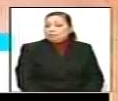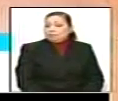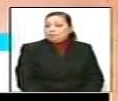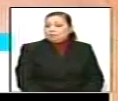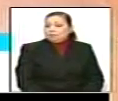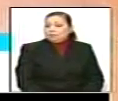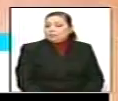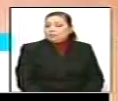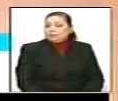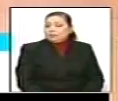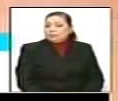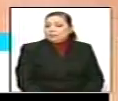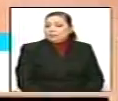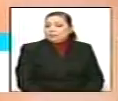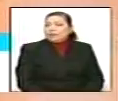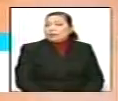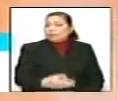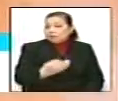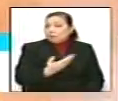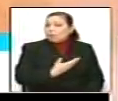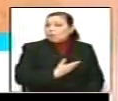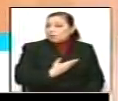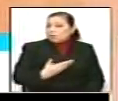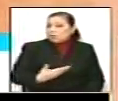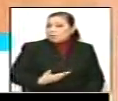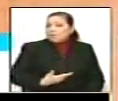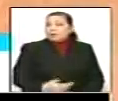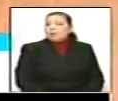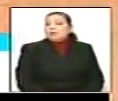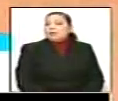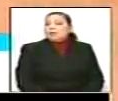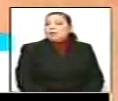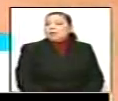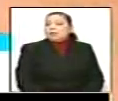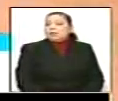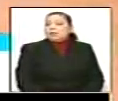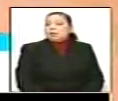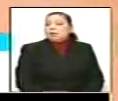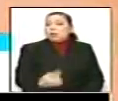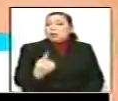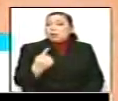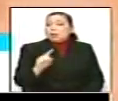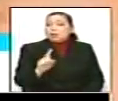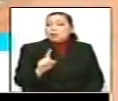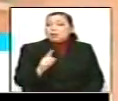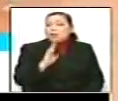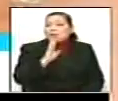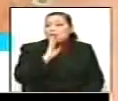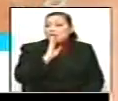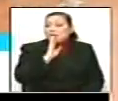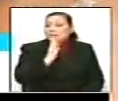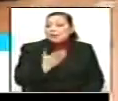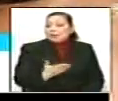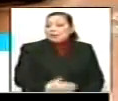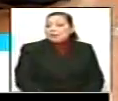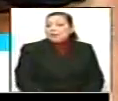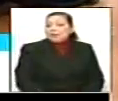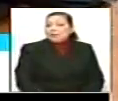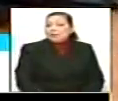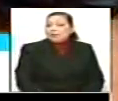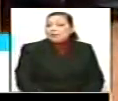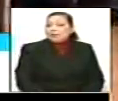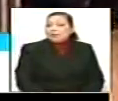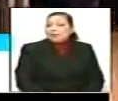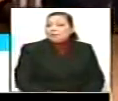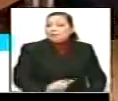dirigirme. Si es cierto, el gobierno regional se ha llevado 1 millón que acaba de mencionar, pero